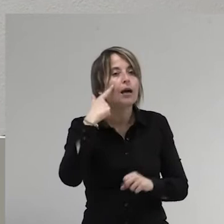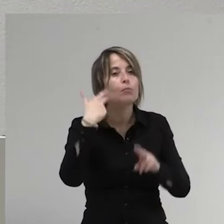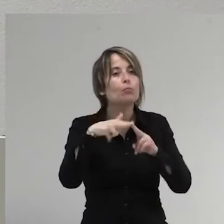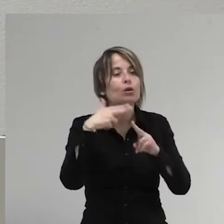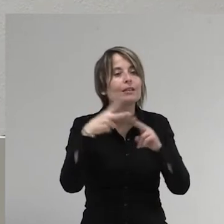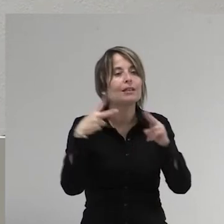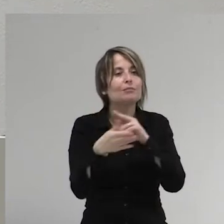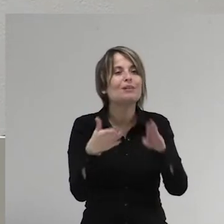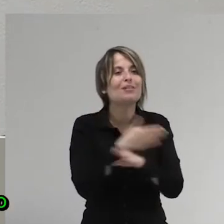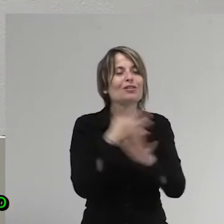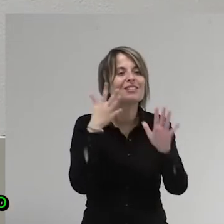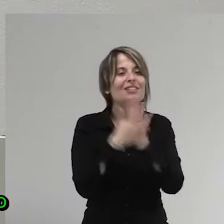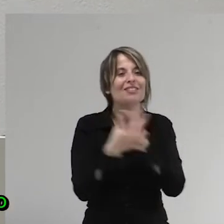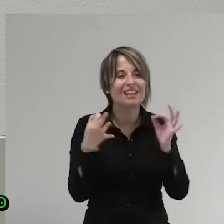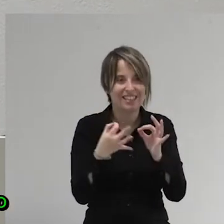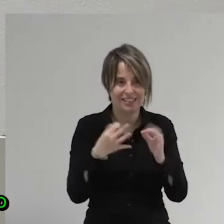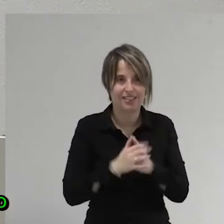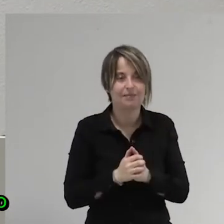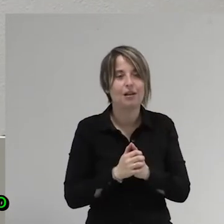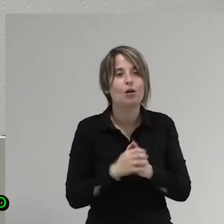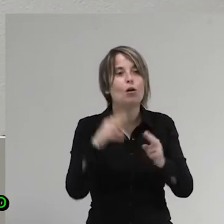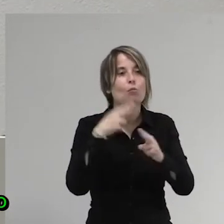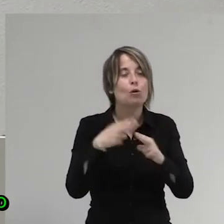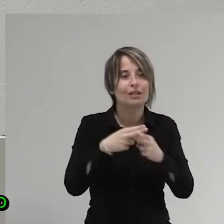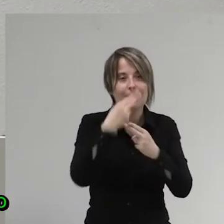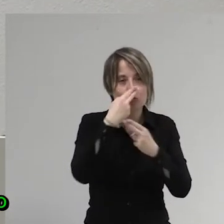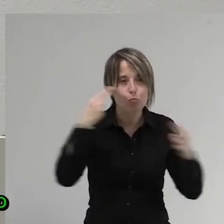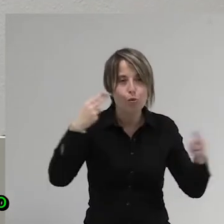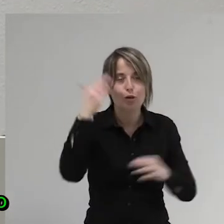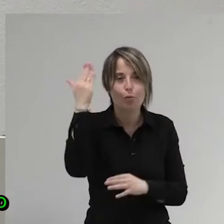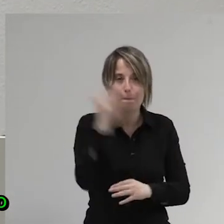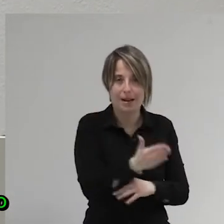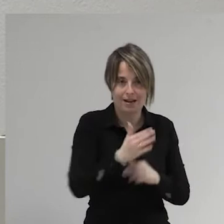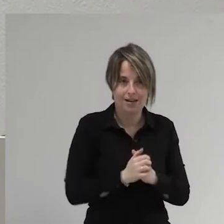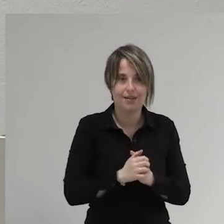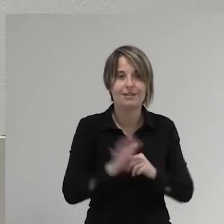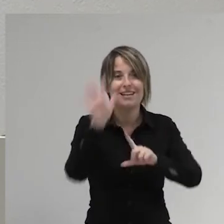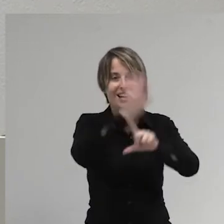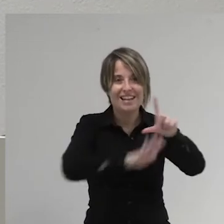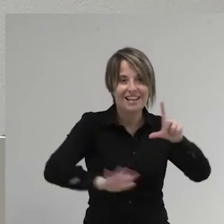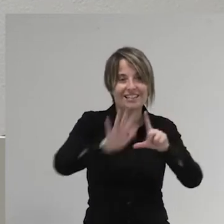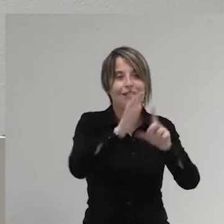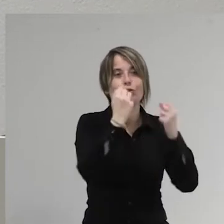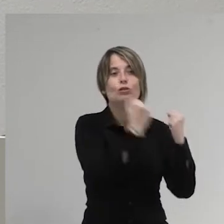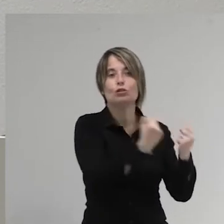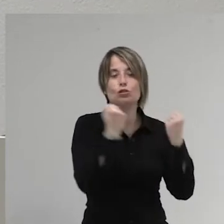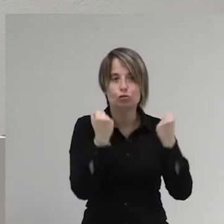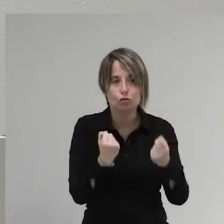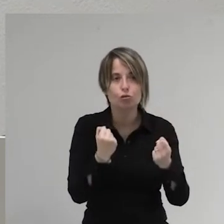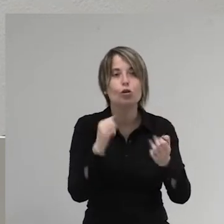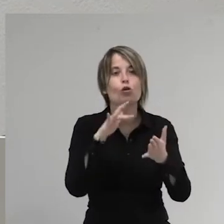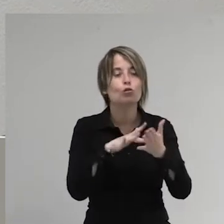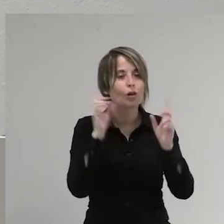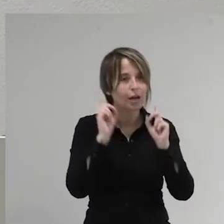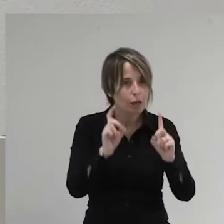políticas de prevención de la radicalización. Son políticas público-penales, es decir, vienen de la mano del Estado y de las instituciones, en este caso